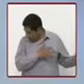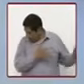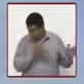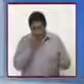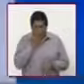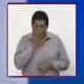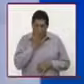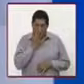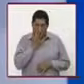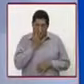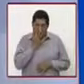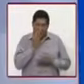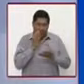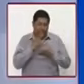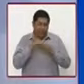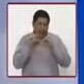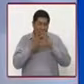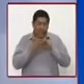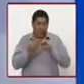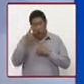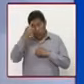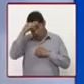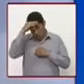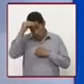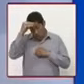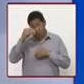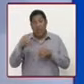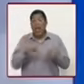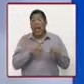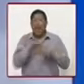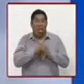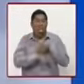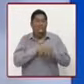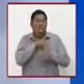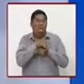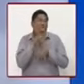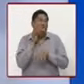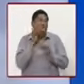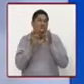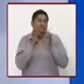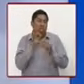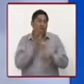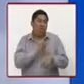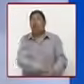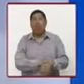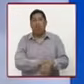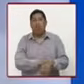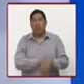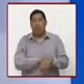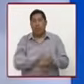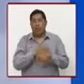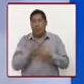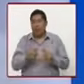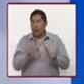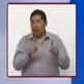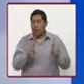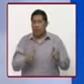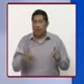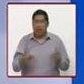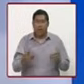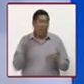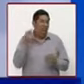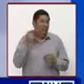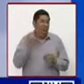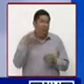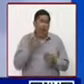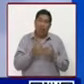Vamos a cambiar de tema, les vamos a contar que un hombre que realizaba estafas por las redes sociales fue detenido. Varias víctimas lo denunciaron.